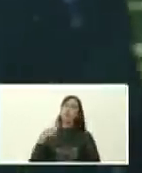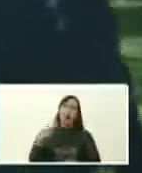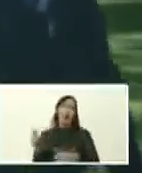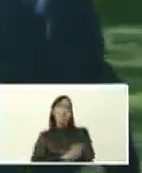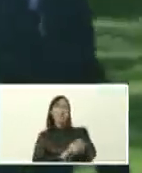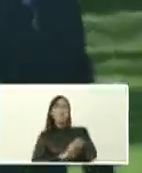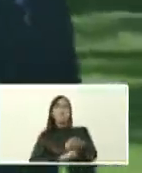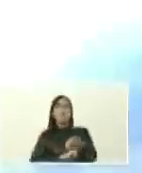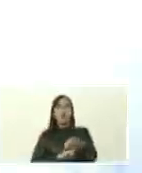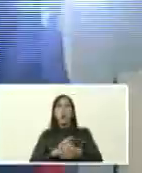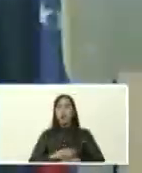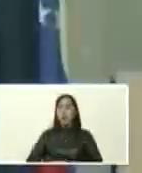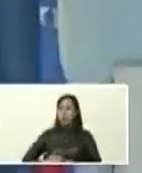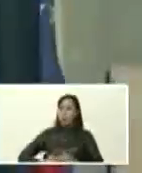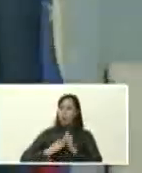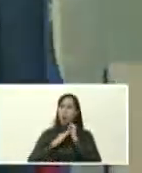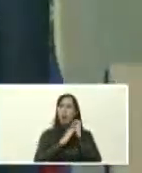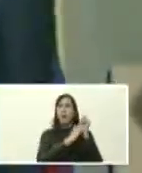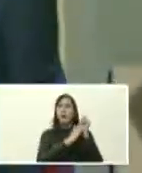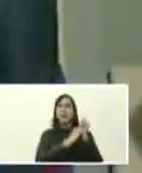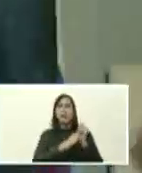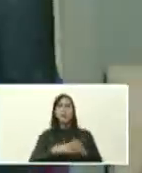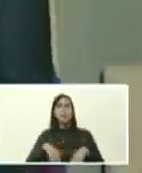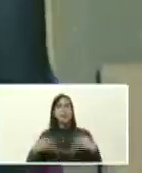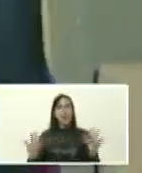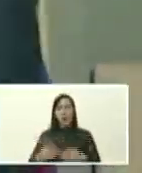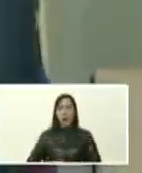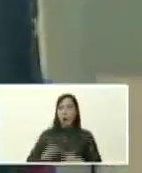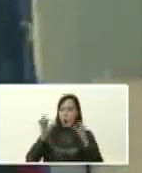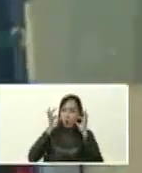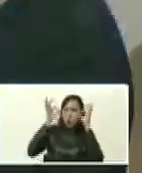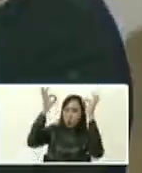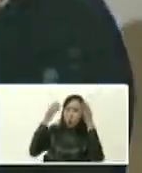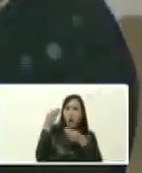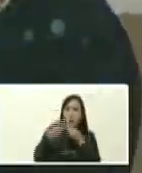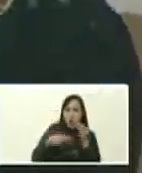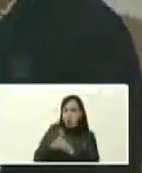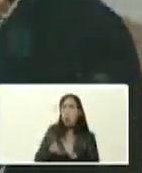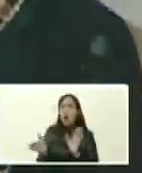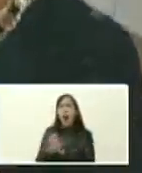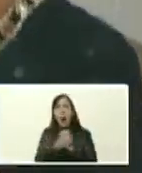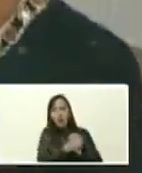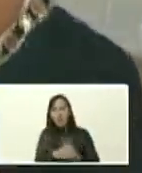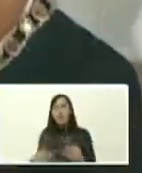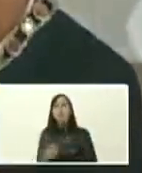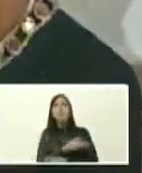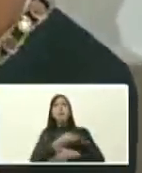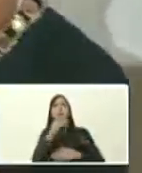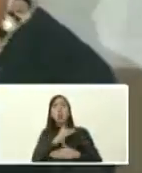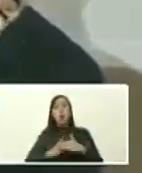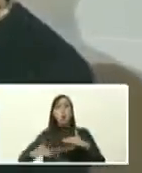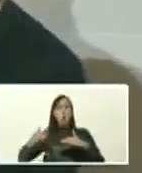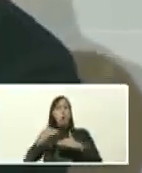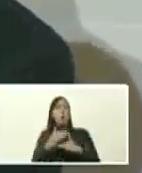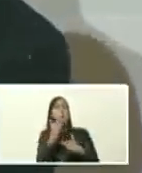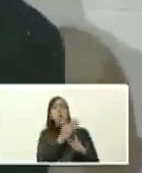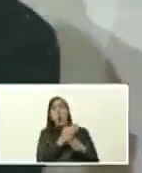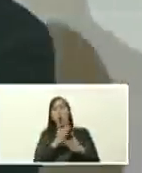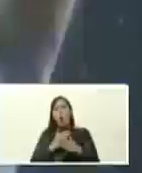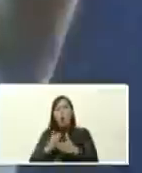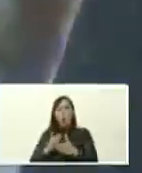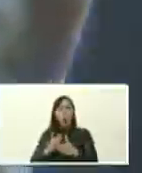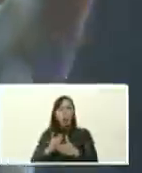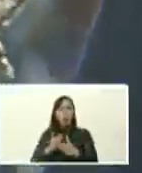hombre. Era un valiente. Hablaba Simón Rodríguez de las amistades perfectas o supremas, las que comparten no